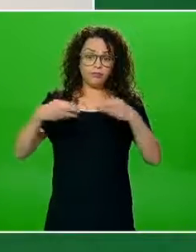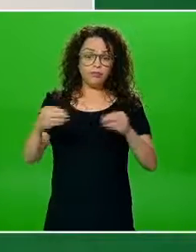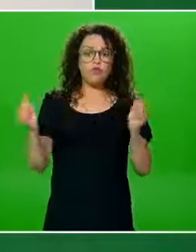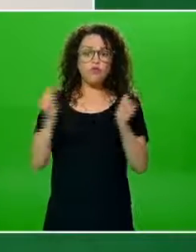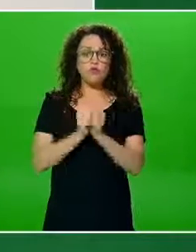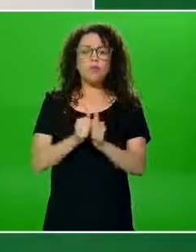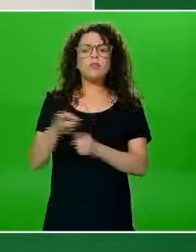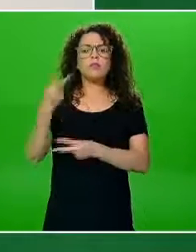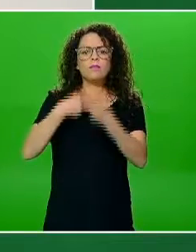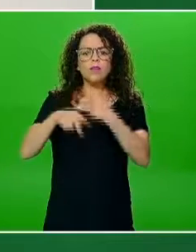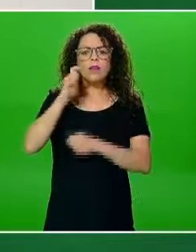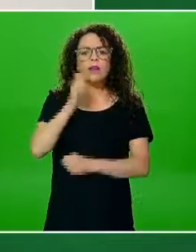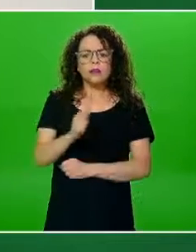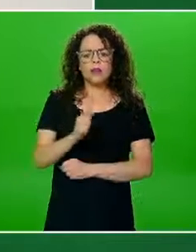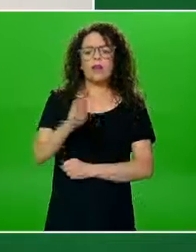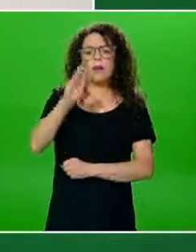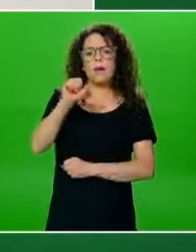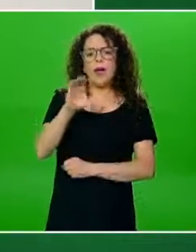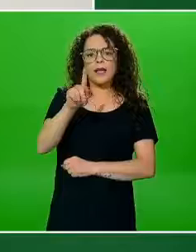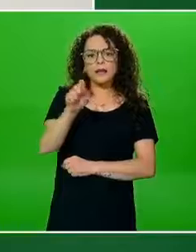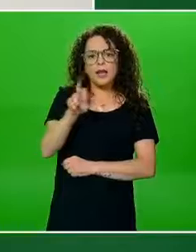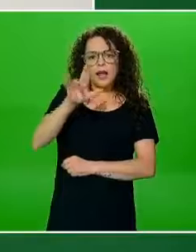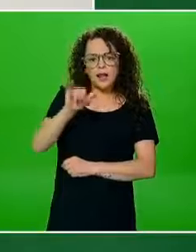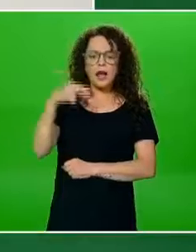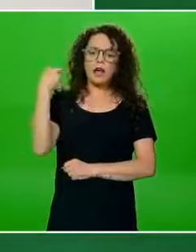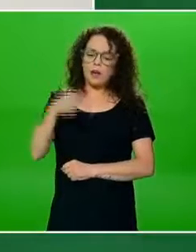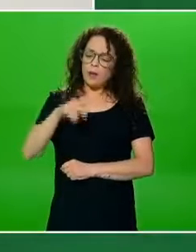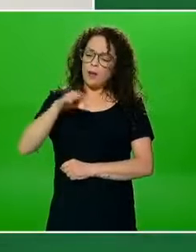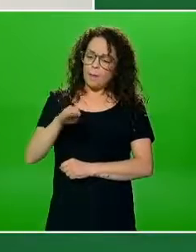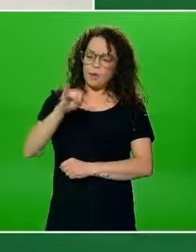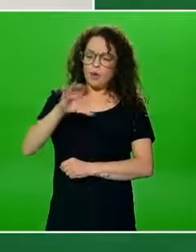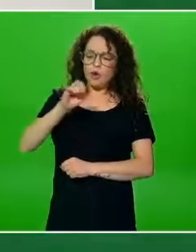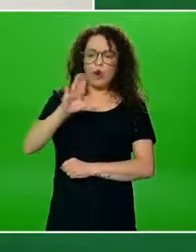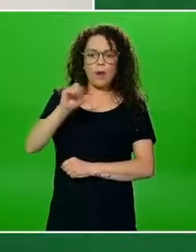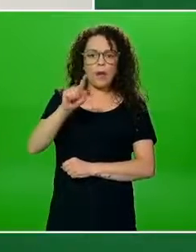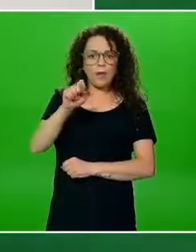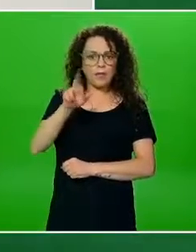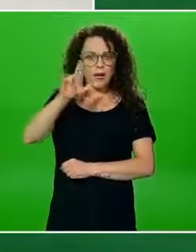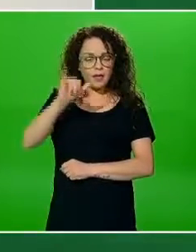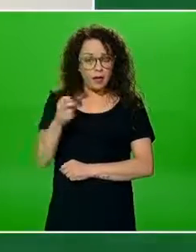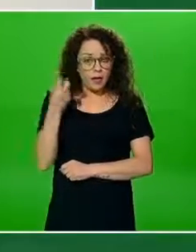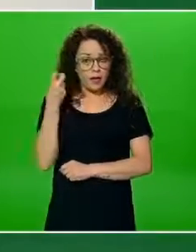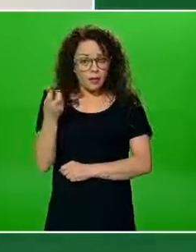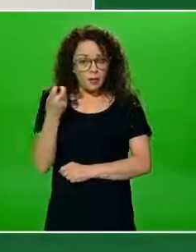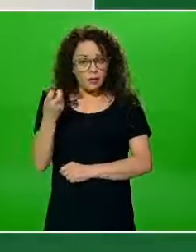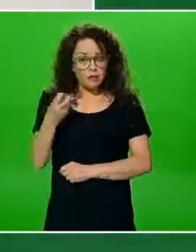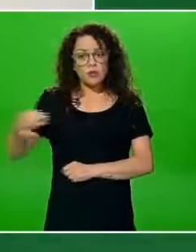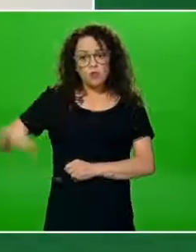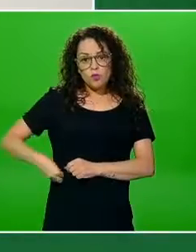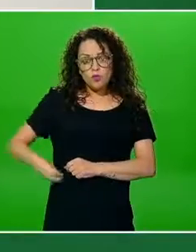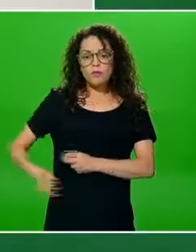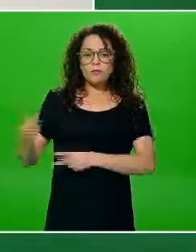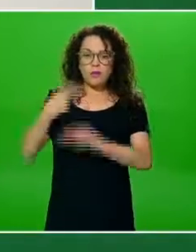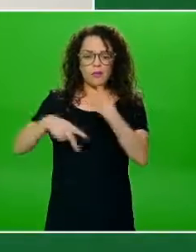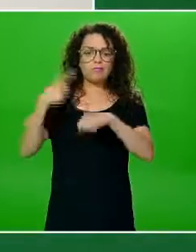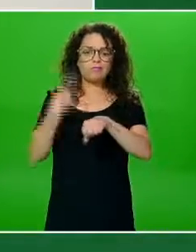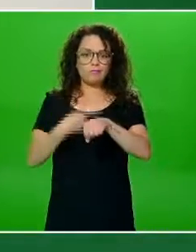bacteria llamada micobacteria. Digamos que una micobacteria es la que causa la lepra y